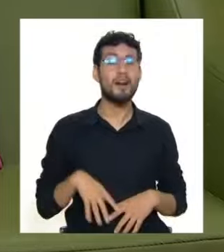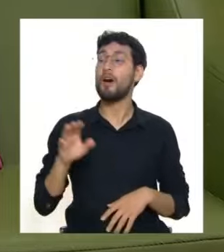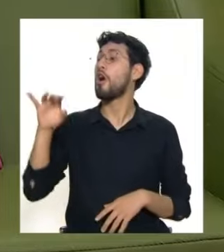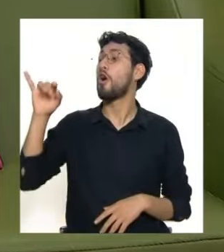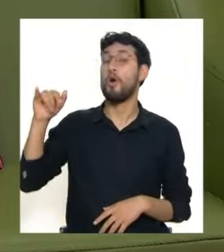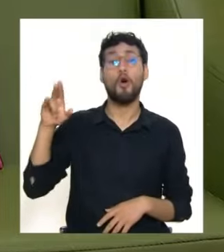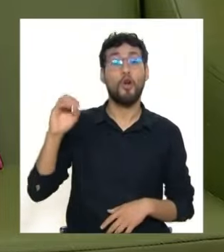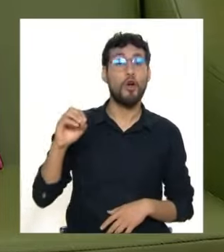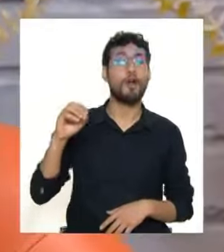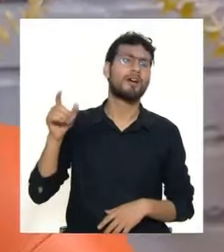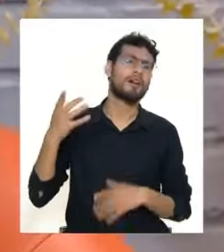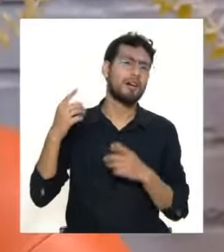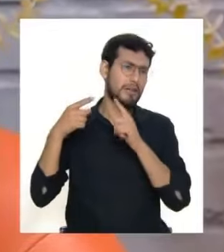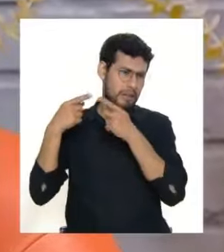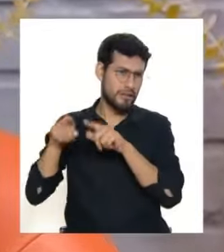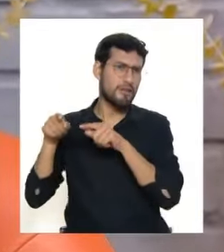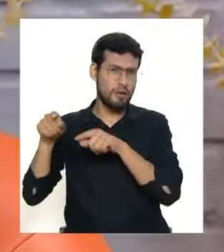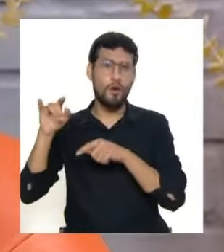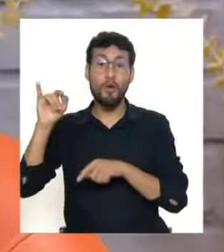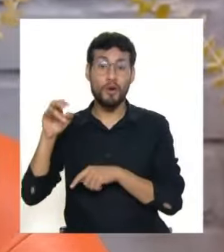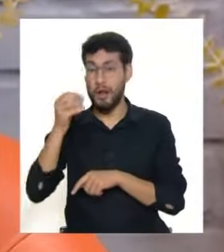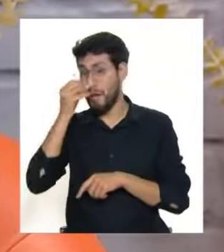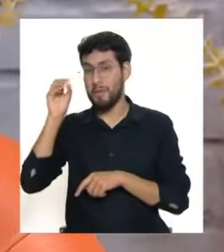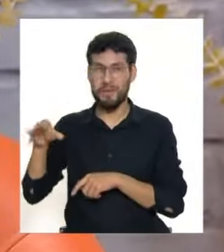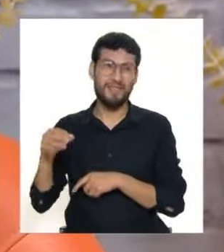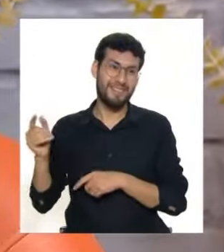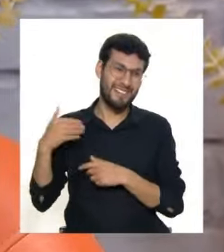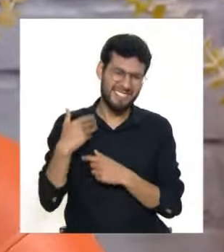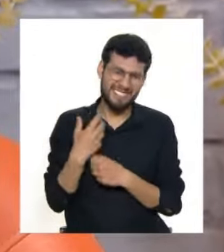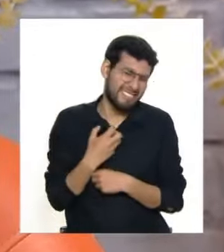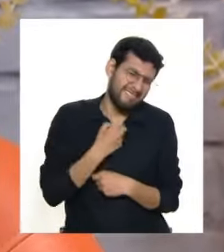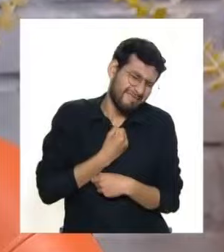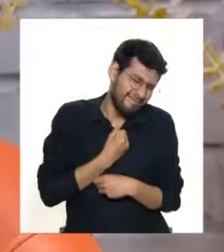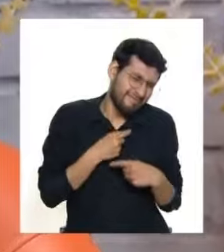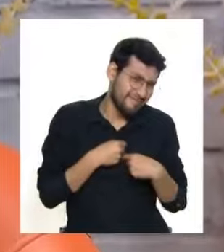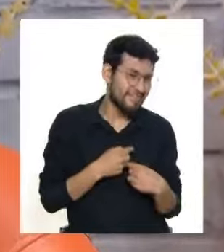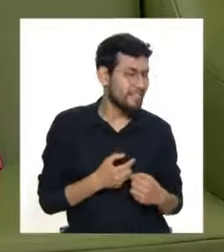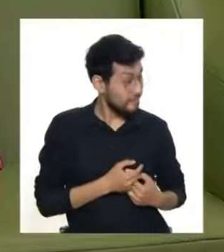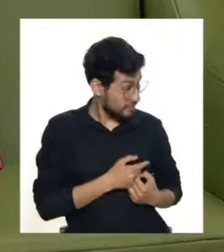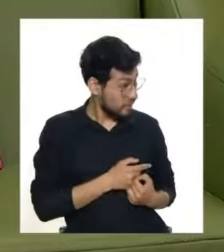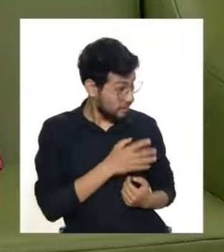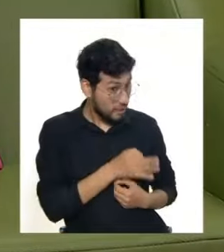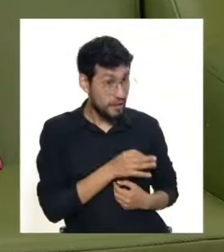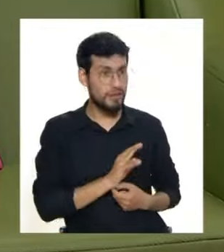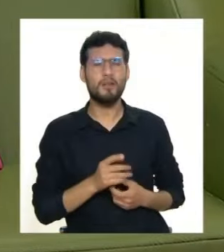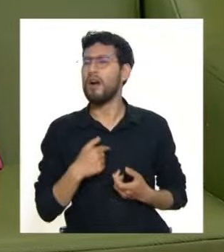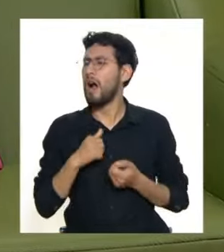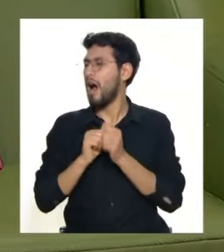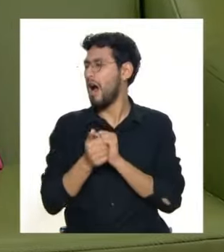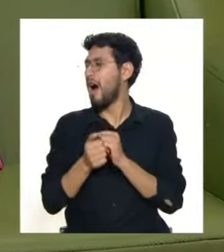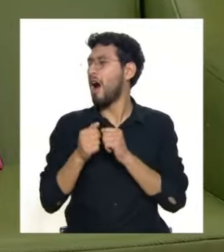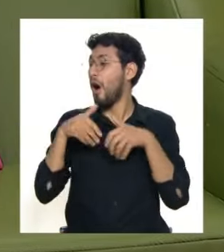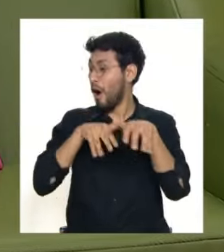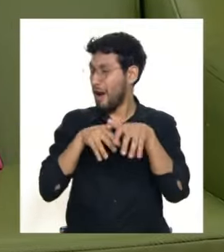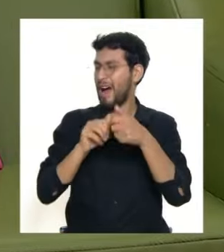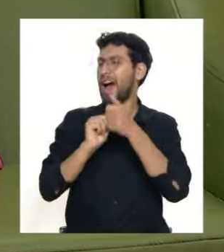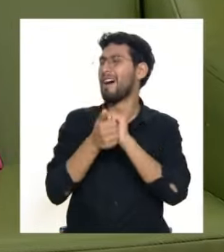Julio también tuvo una relación y Julio la dejó. Entonces por eso tiene un resentimiento. ¿Será eso? No, lo que pasa es que lo cambié por agosto.